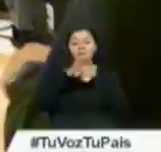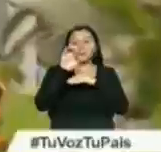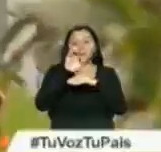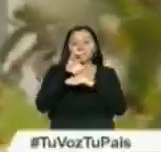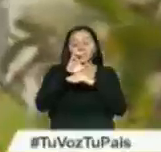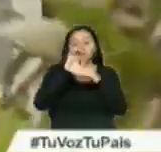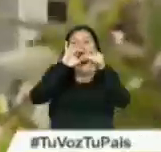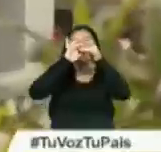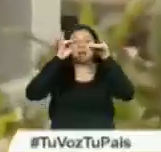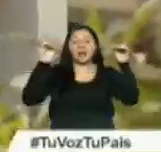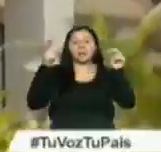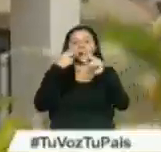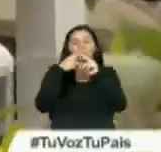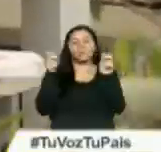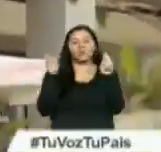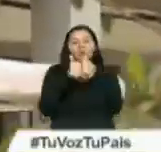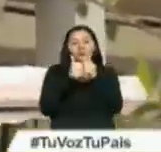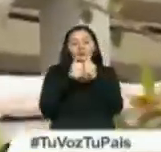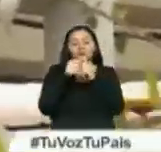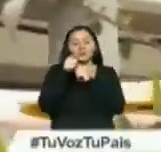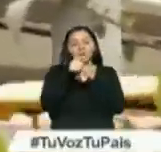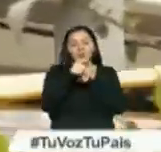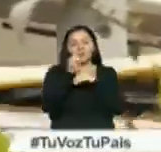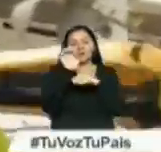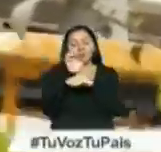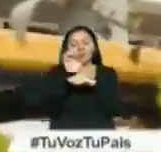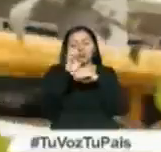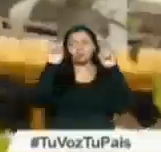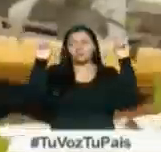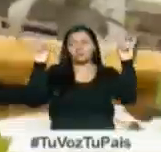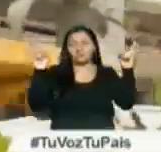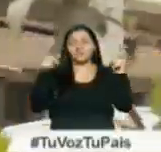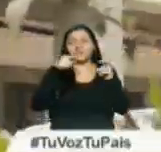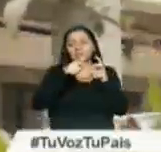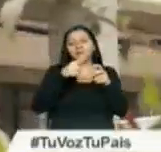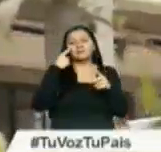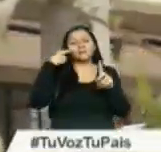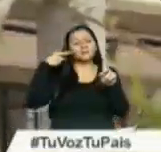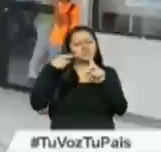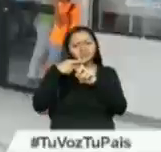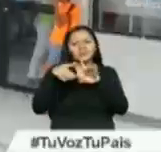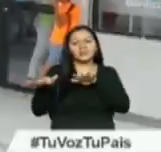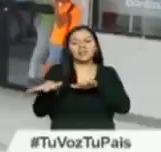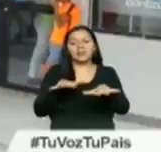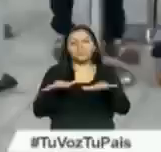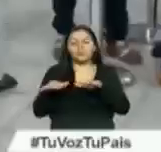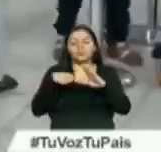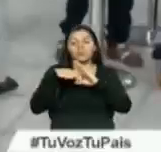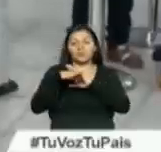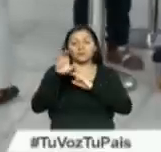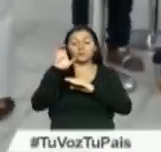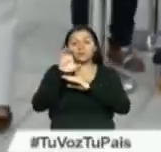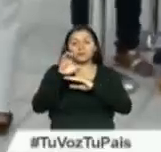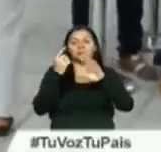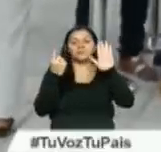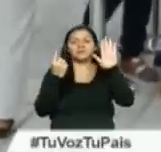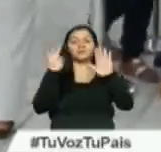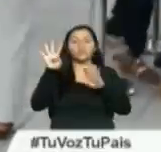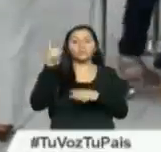Gobierno Nacional para las personas afectadas por el terremoto, Ban Ecuador ha invertido $69 millones